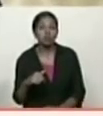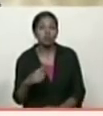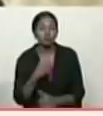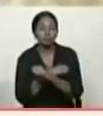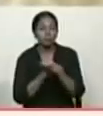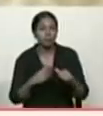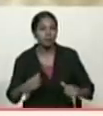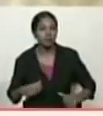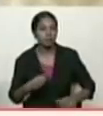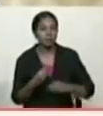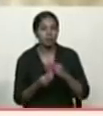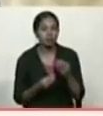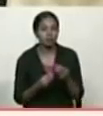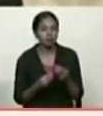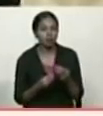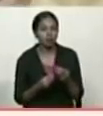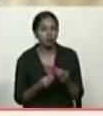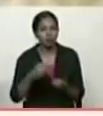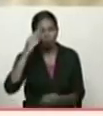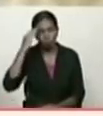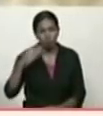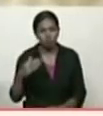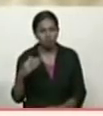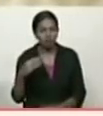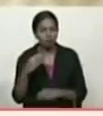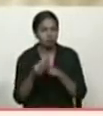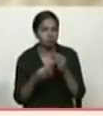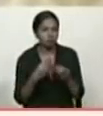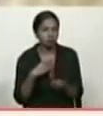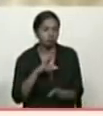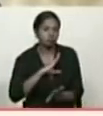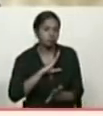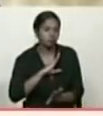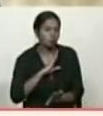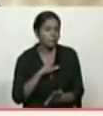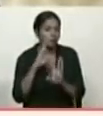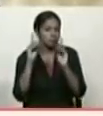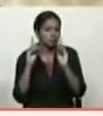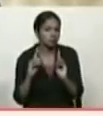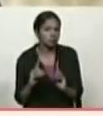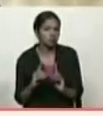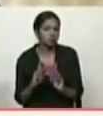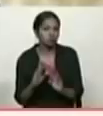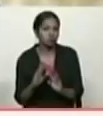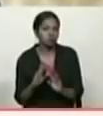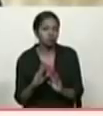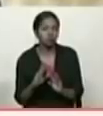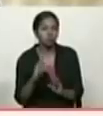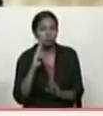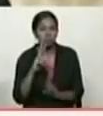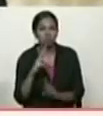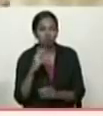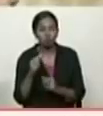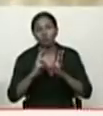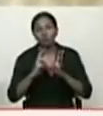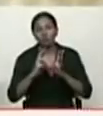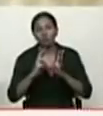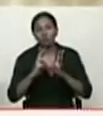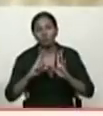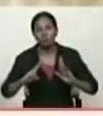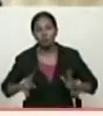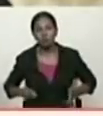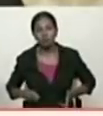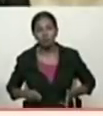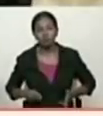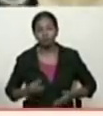que los militares venezolanos tomaran esta u otra decisión a partir de el enfoque de ayuda humanitaria. Tampoco